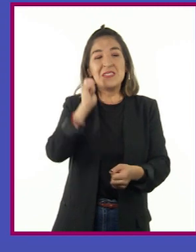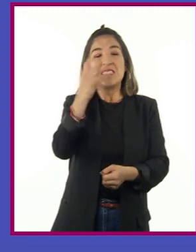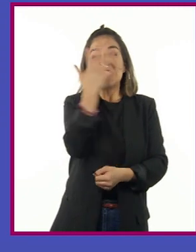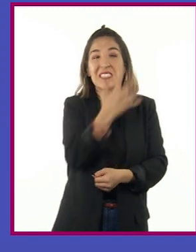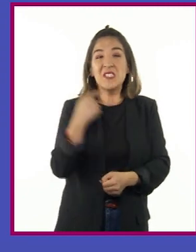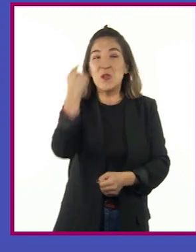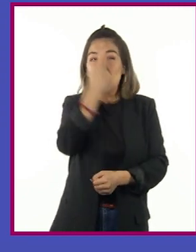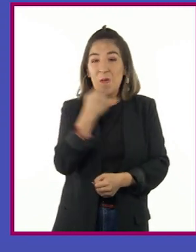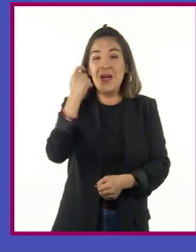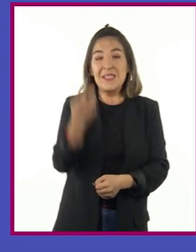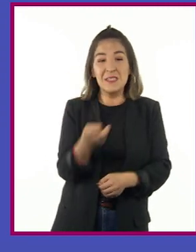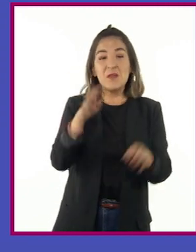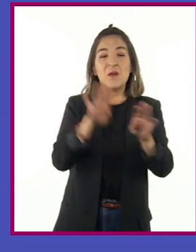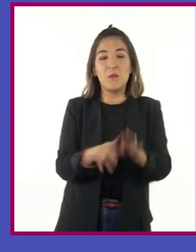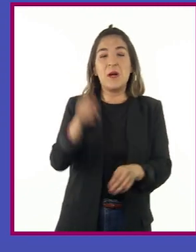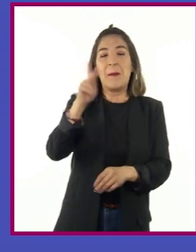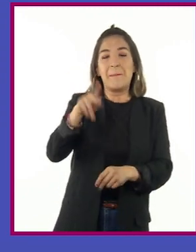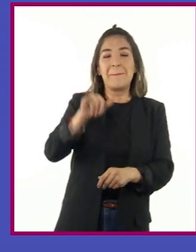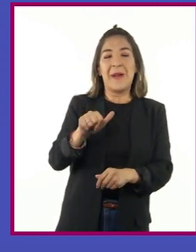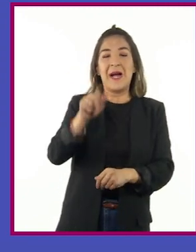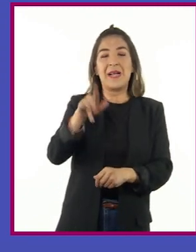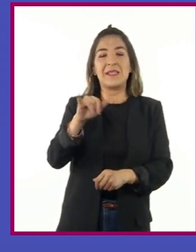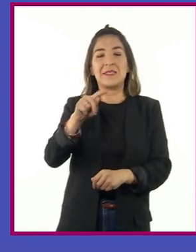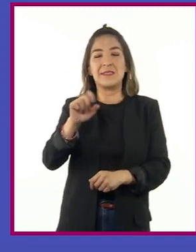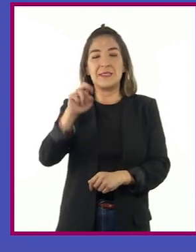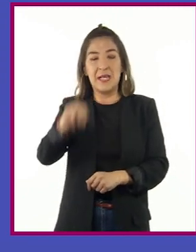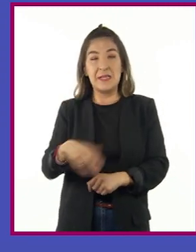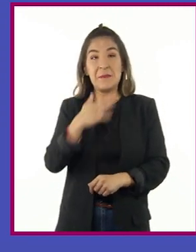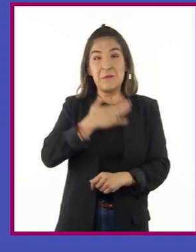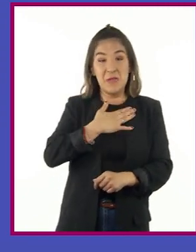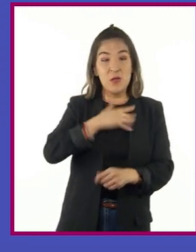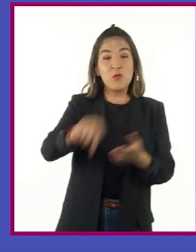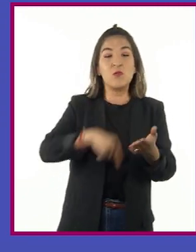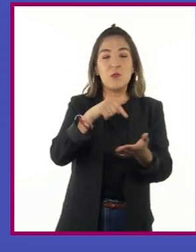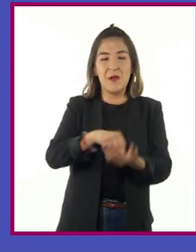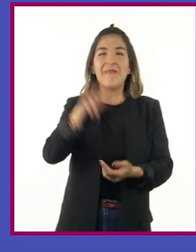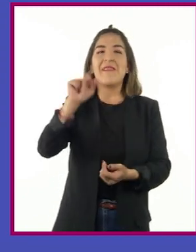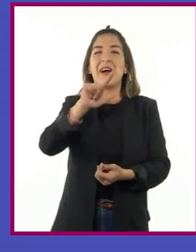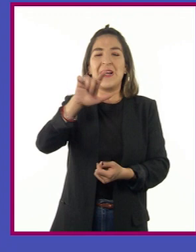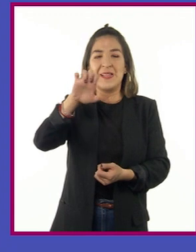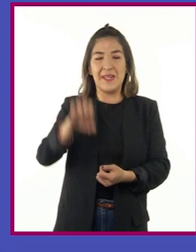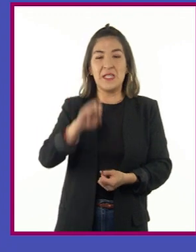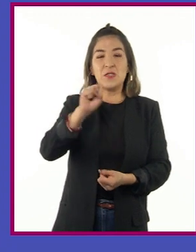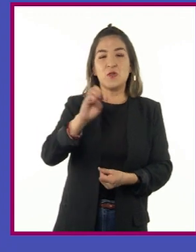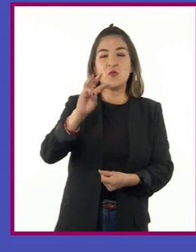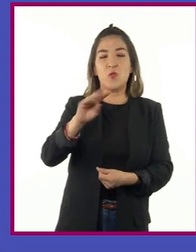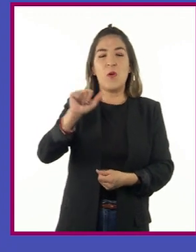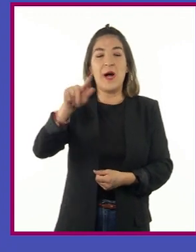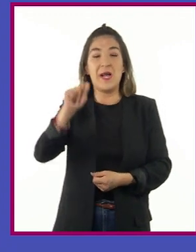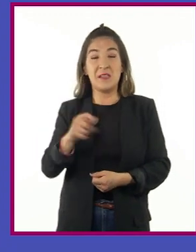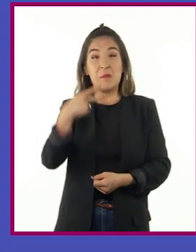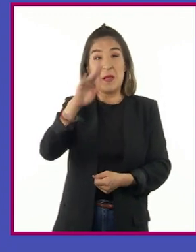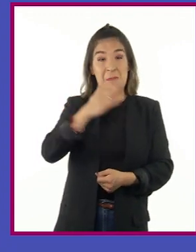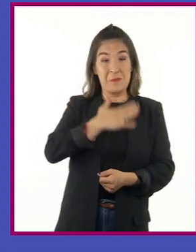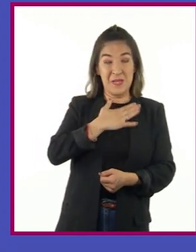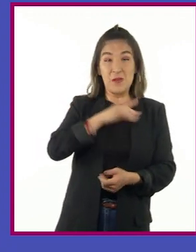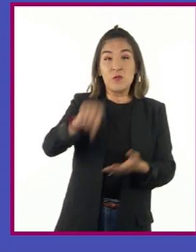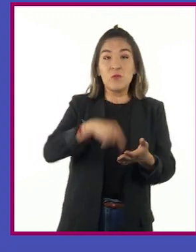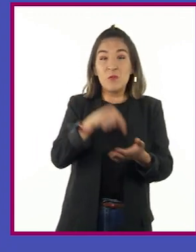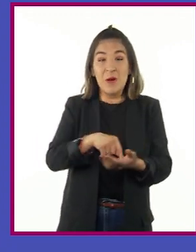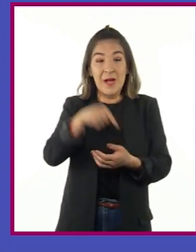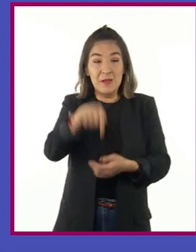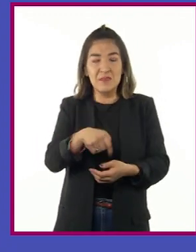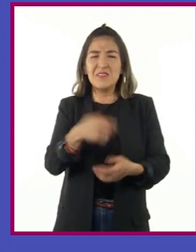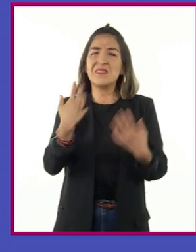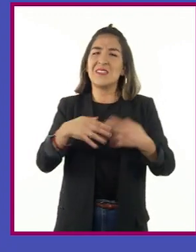tierra natal, Pakistán, y de mi hogar en el Valle de Swat. Pero mi país está a siglos de